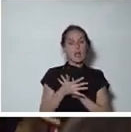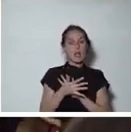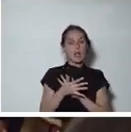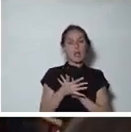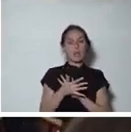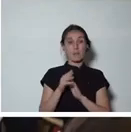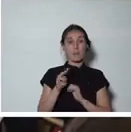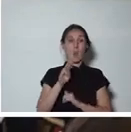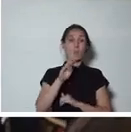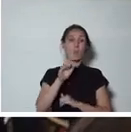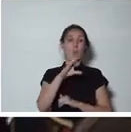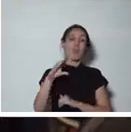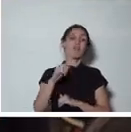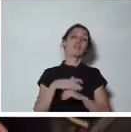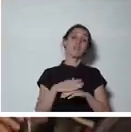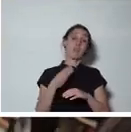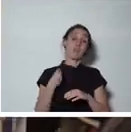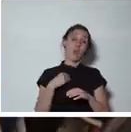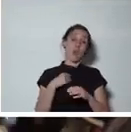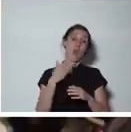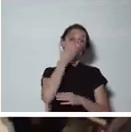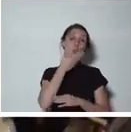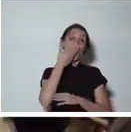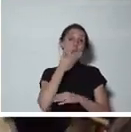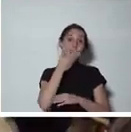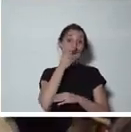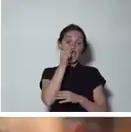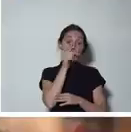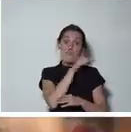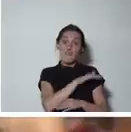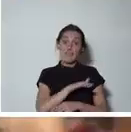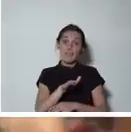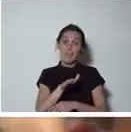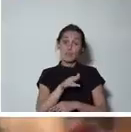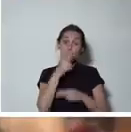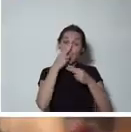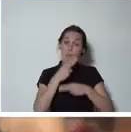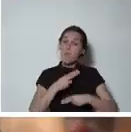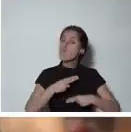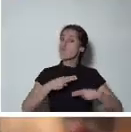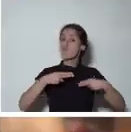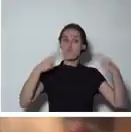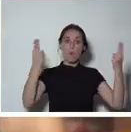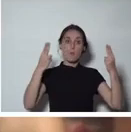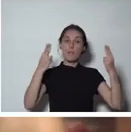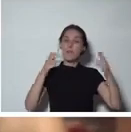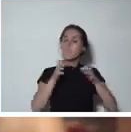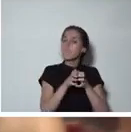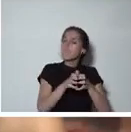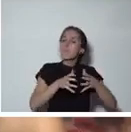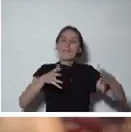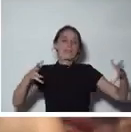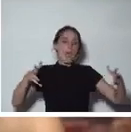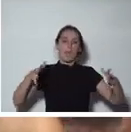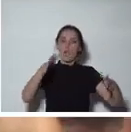red de escuelas infantiles 03 100% públicas más grande de todo el estado quiere decir que hemos trabajado